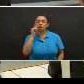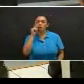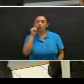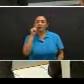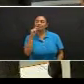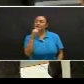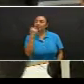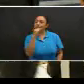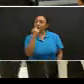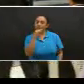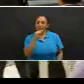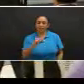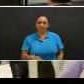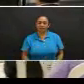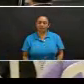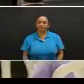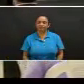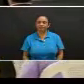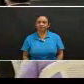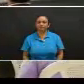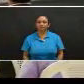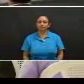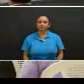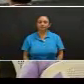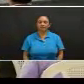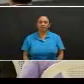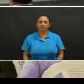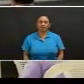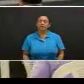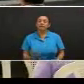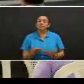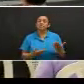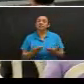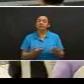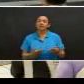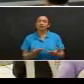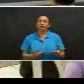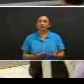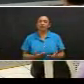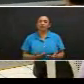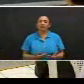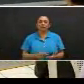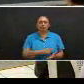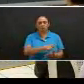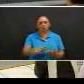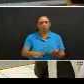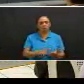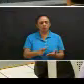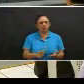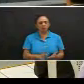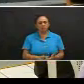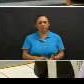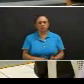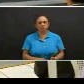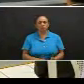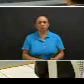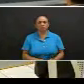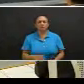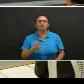los departamentos, los que sirven ahí, son servidores. Sirven una determinada área y no dicen: ah, no, mejor me paso a otra